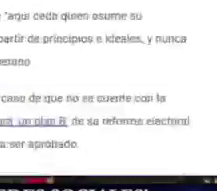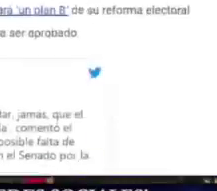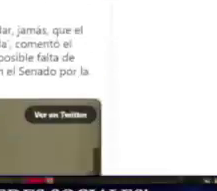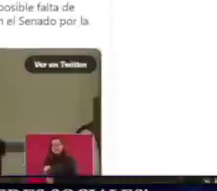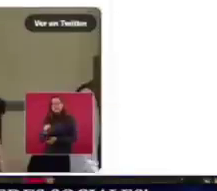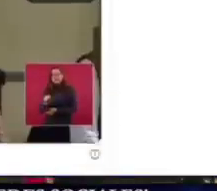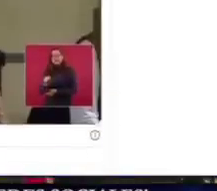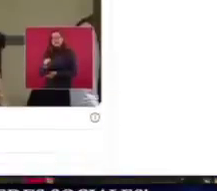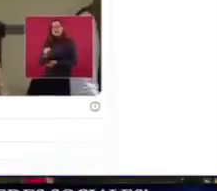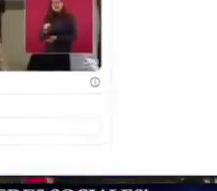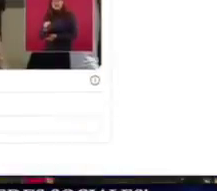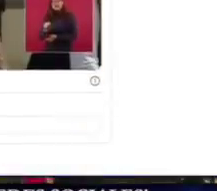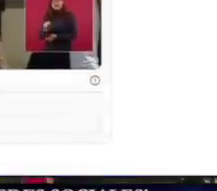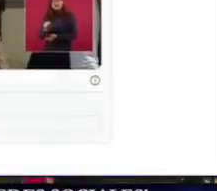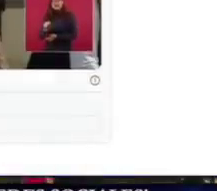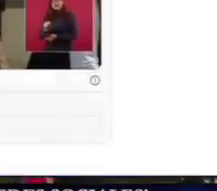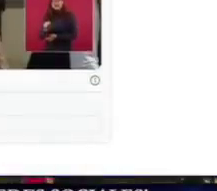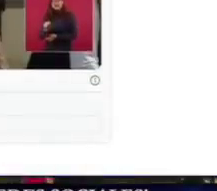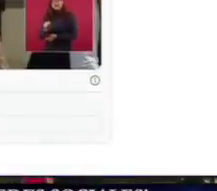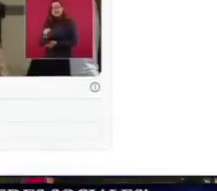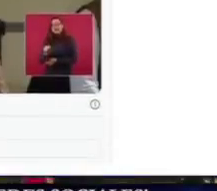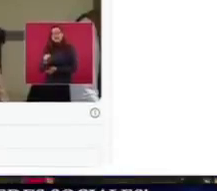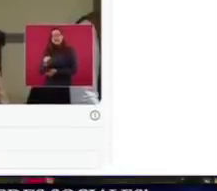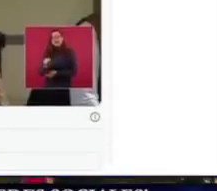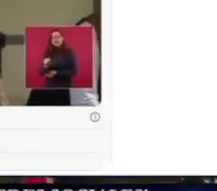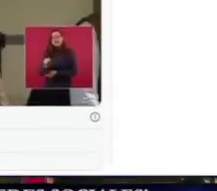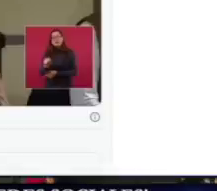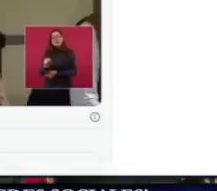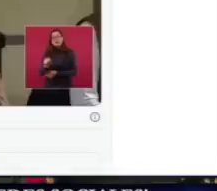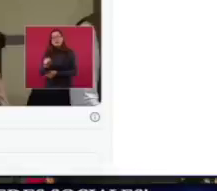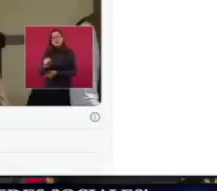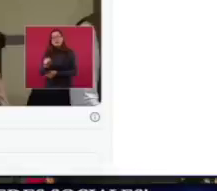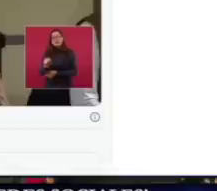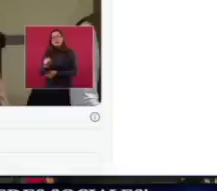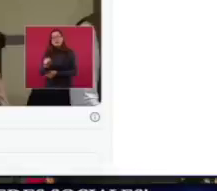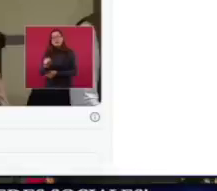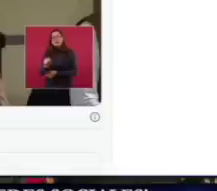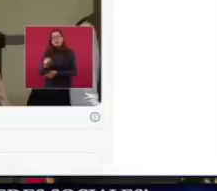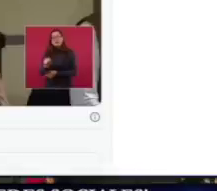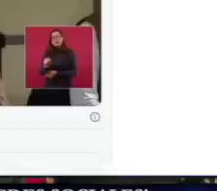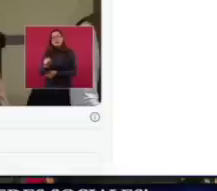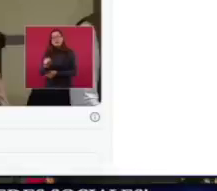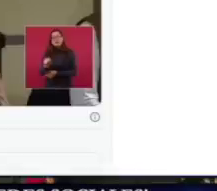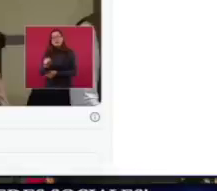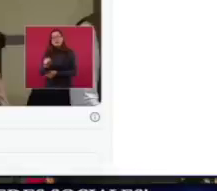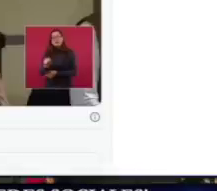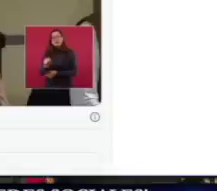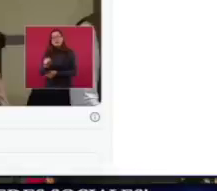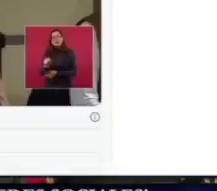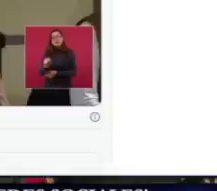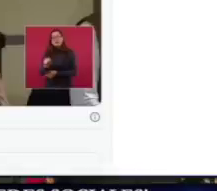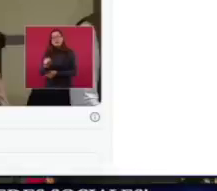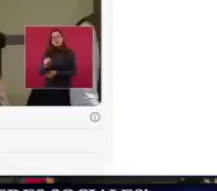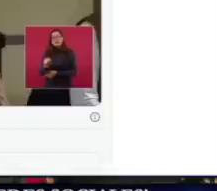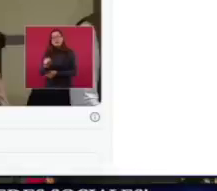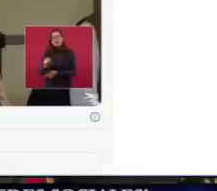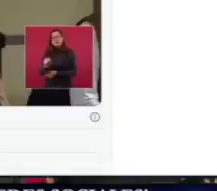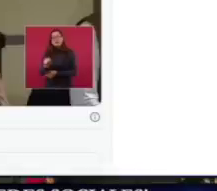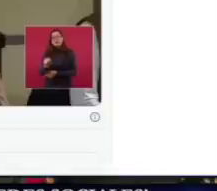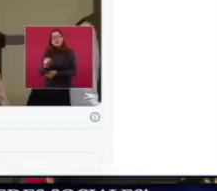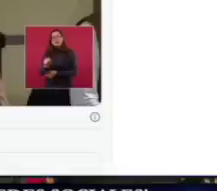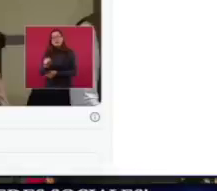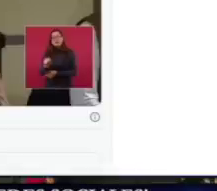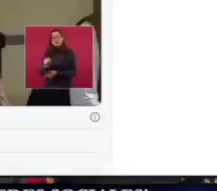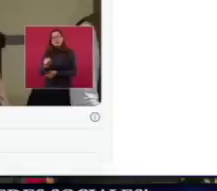Ricardo Monreal. Vamos a ver lo que le dijo en una pregunta clara que le hacen desde la mañanera.